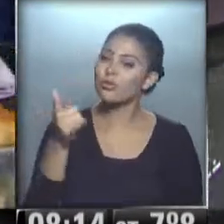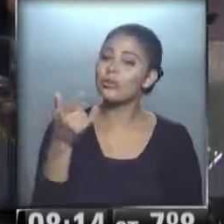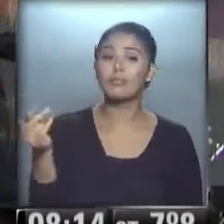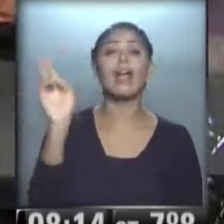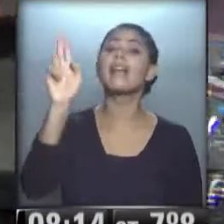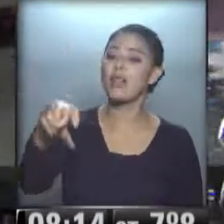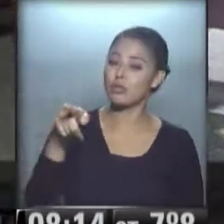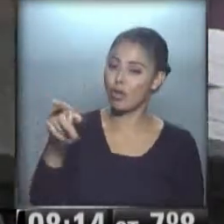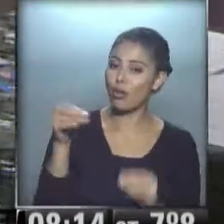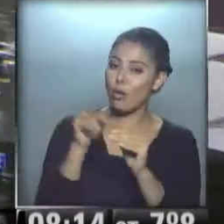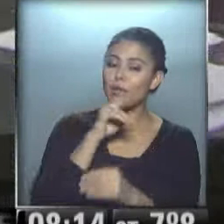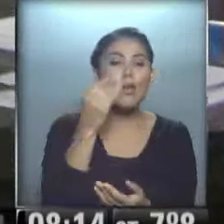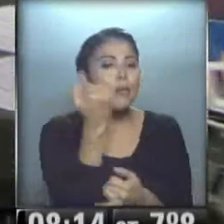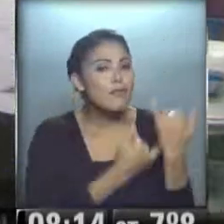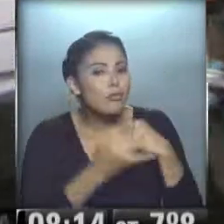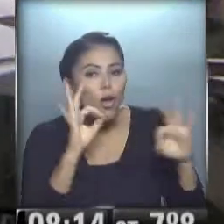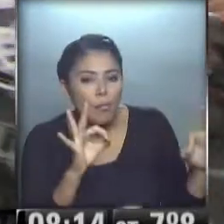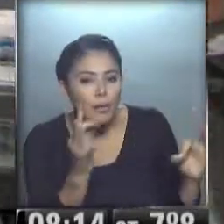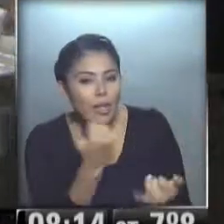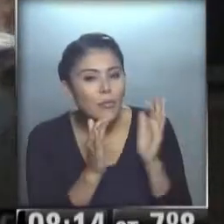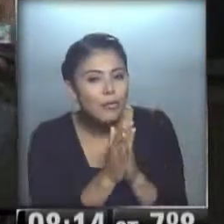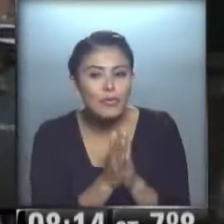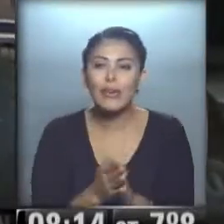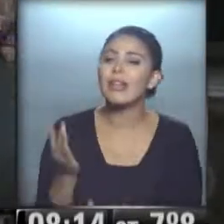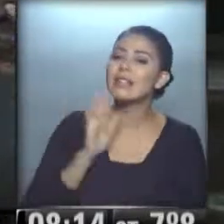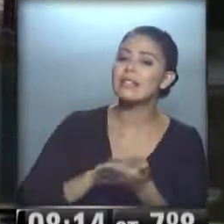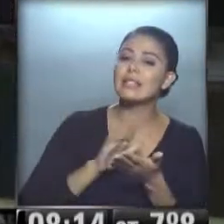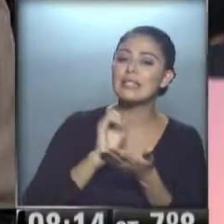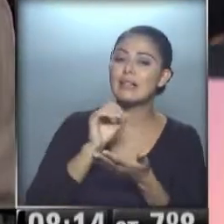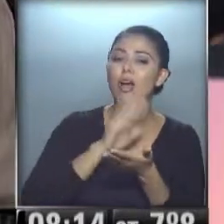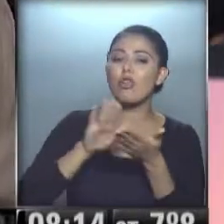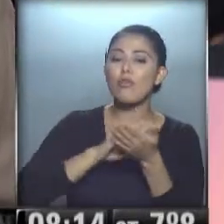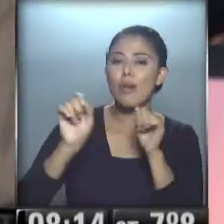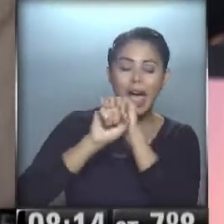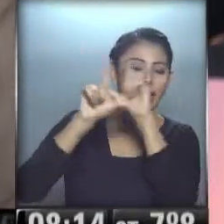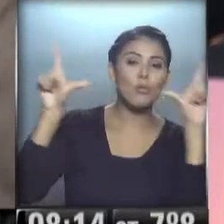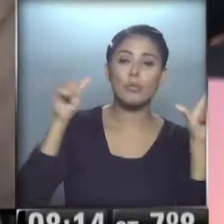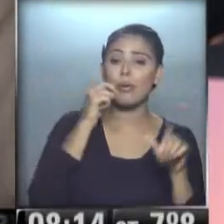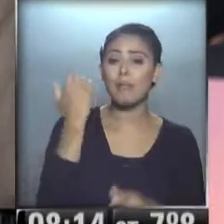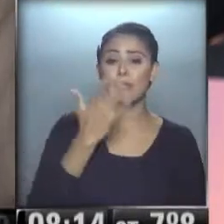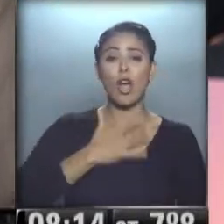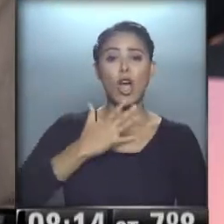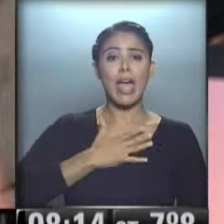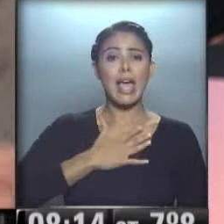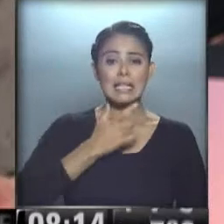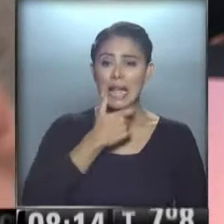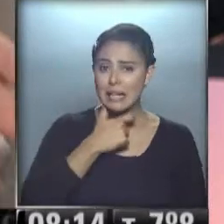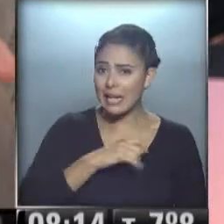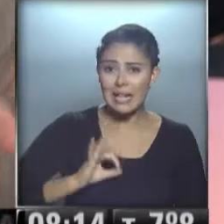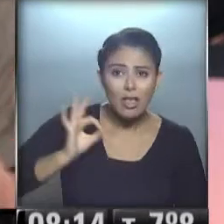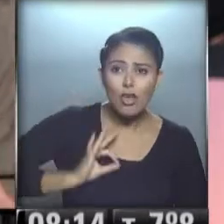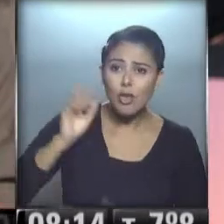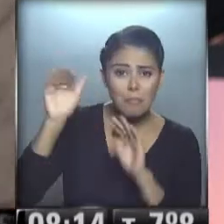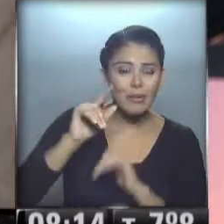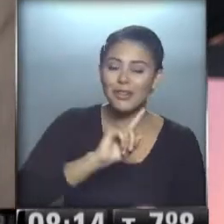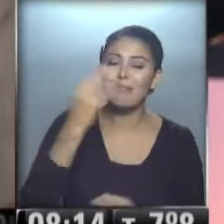razón, Silvita. Pero de los detalles. De los detalles, por favor. Se llama La Nueva Ilusión. No tiene nada que ver con la que tenemos los hinchas de Racing todos los años. Sino tiene que ver con una